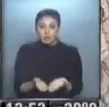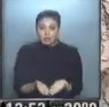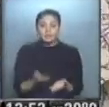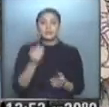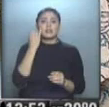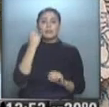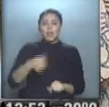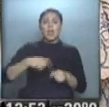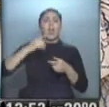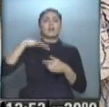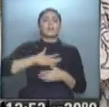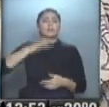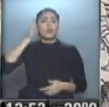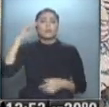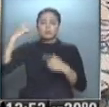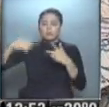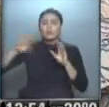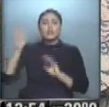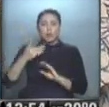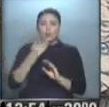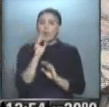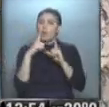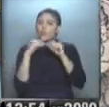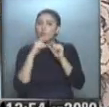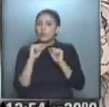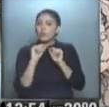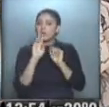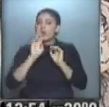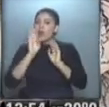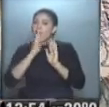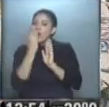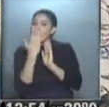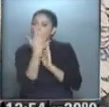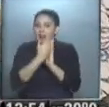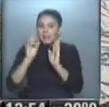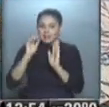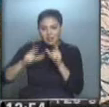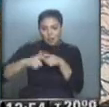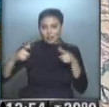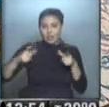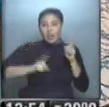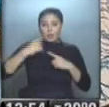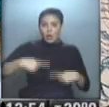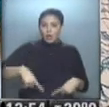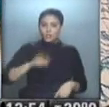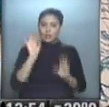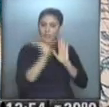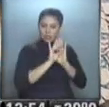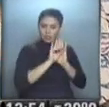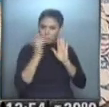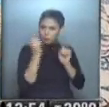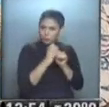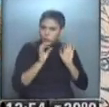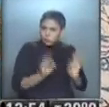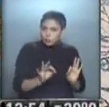bienes culturales, también aumento del número de licencias. ¿Qué es lo que pasa? Se habían consolidado algunas cosas por decreto ley,